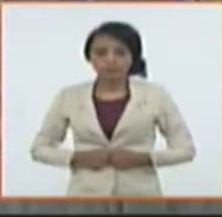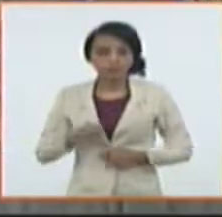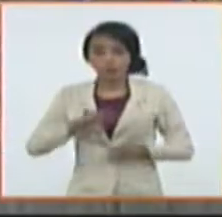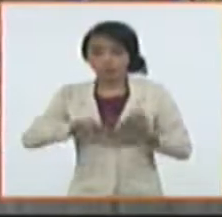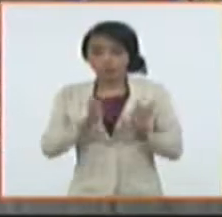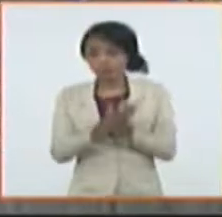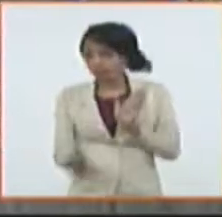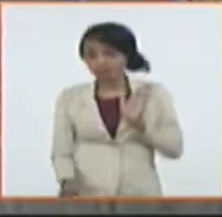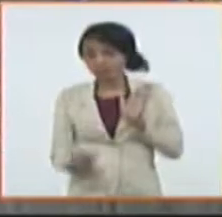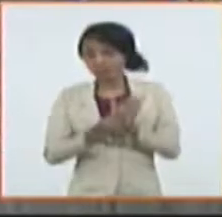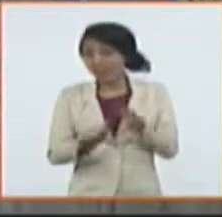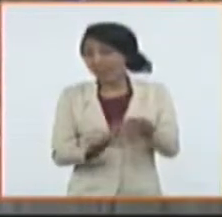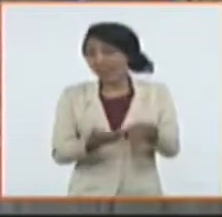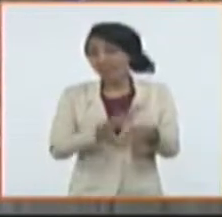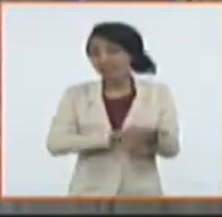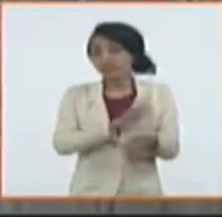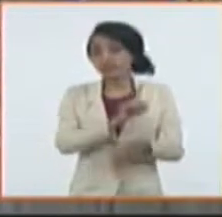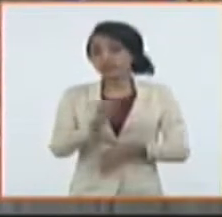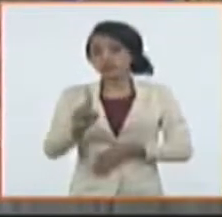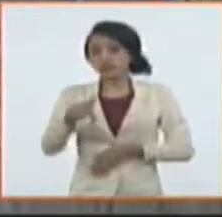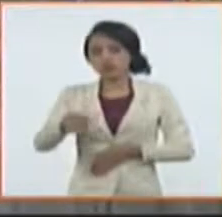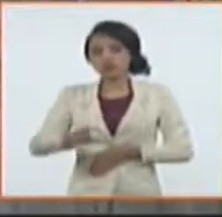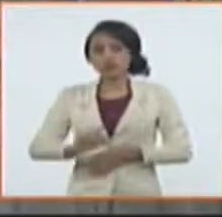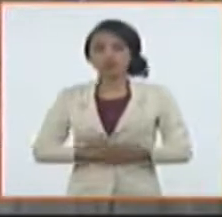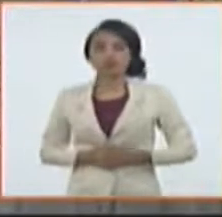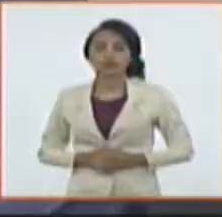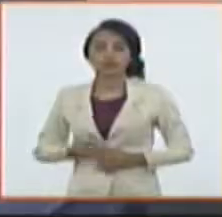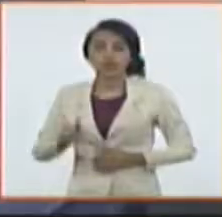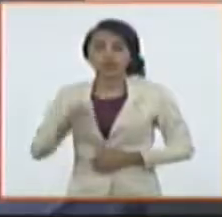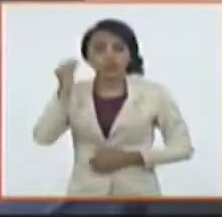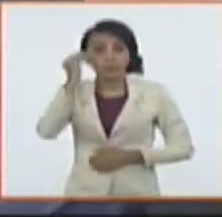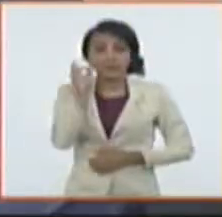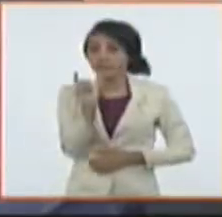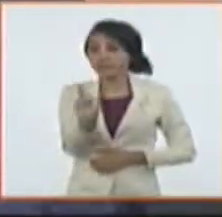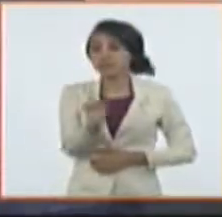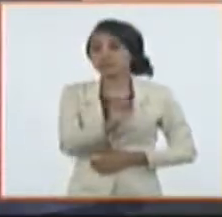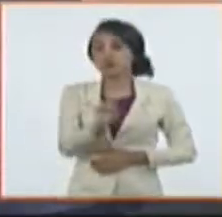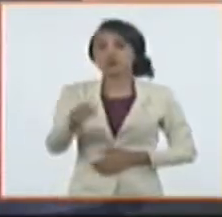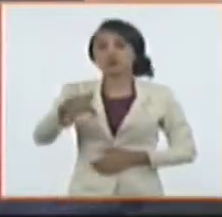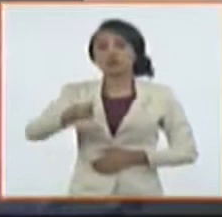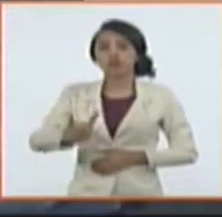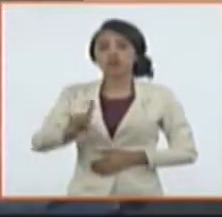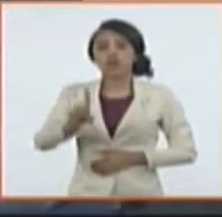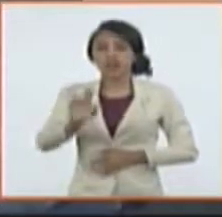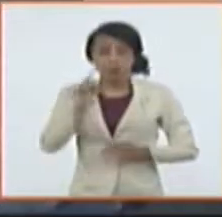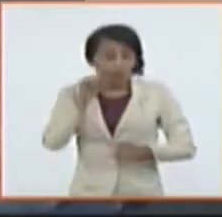pasando antes del 11 de julio. Ellos pretendieron el 11 de julio derrocar la revolución.